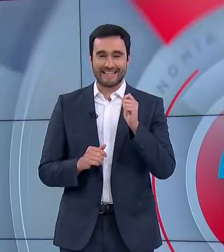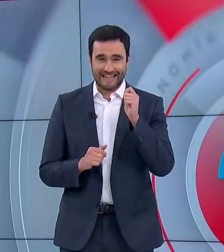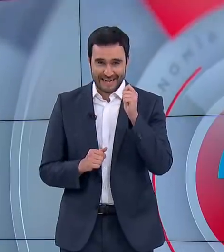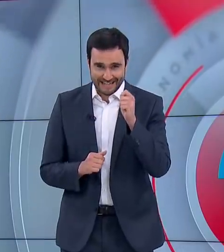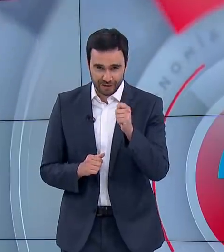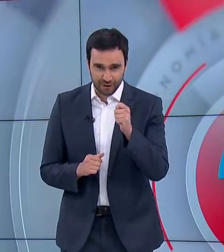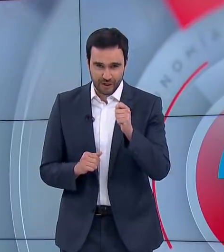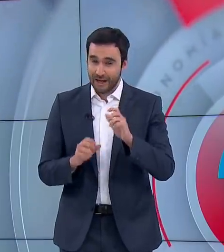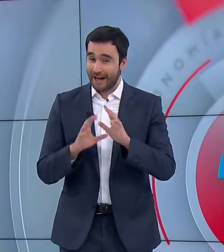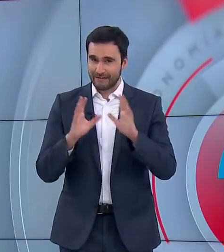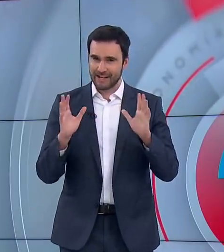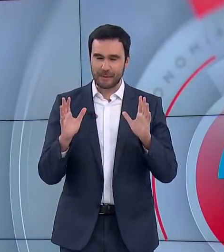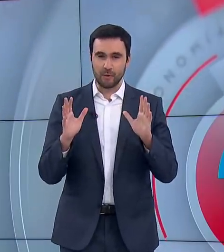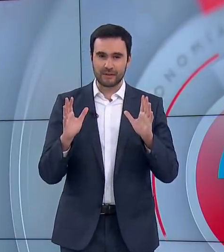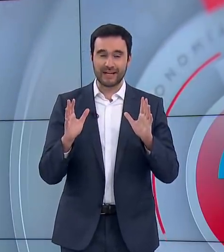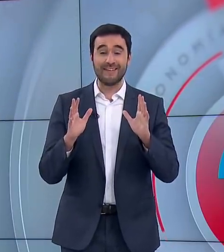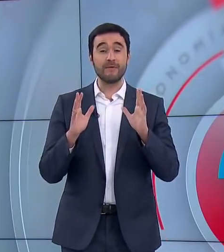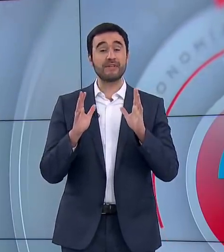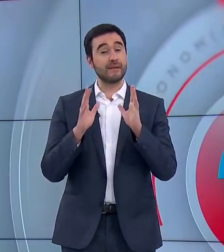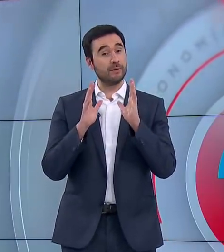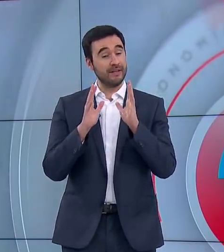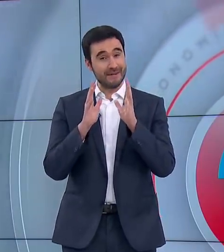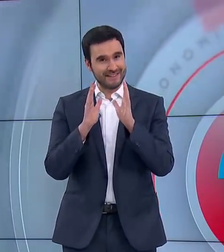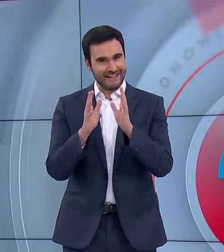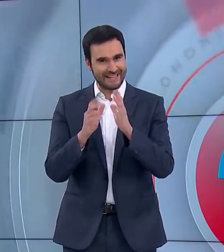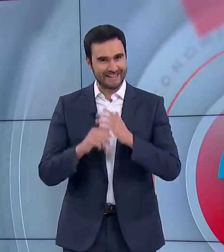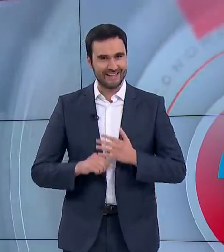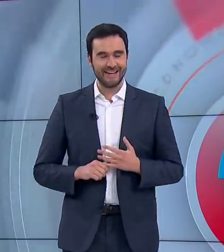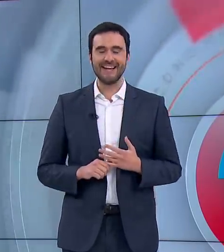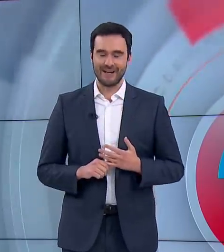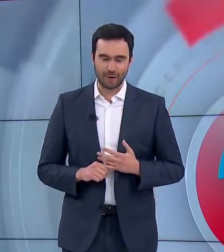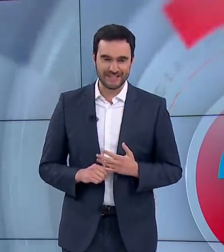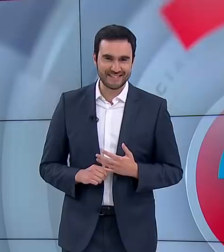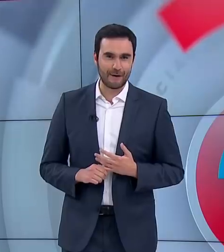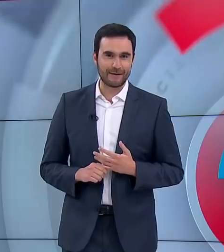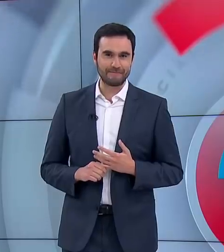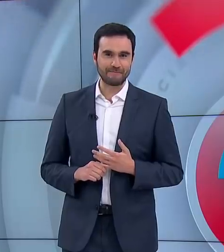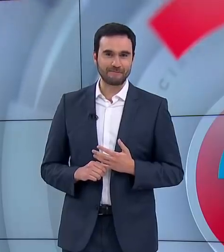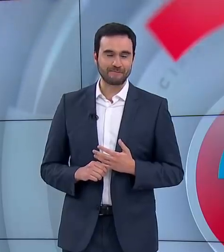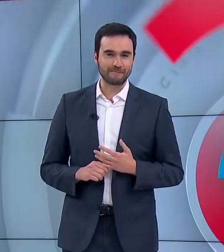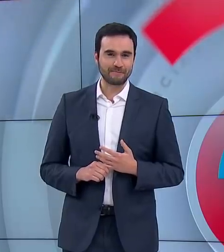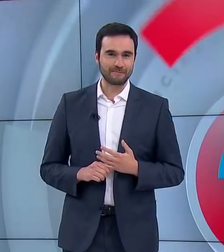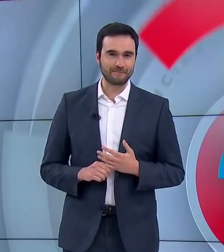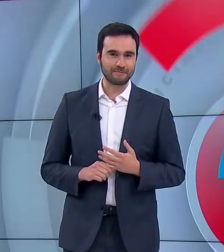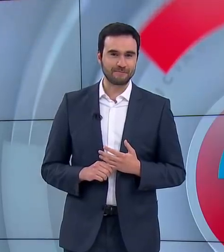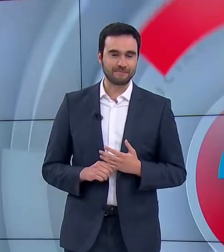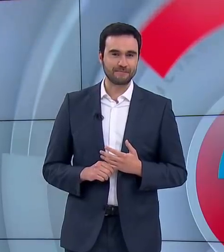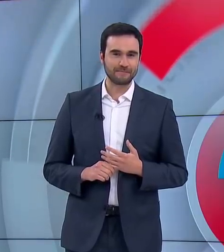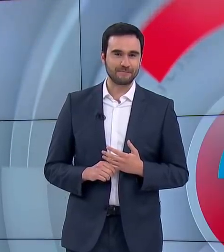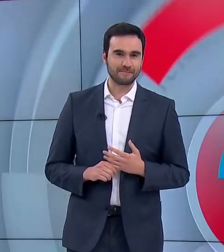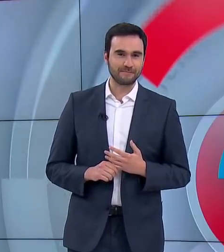través del aliento hay varias preguntas que vamos a responder más adelante en lo que se sabe